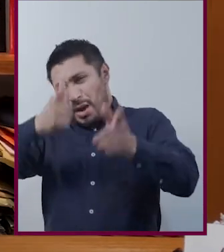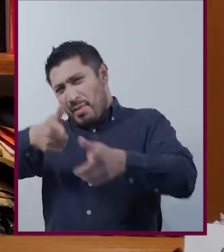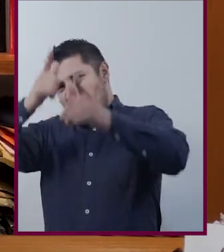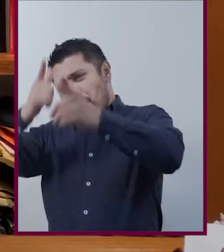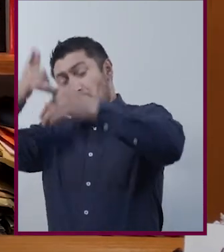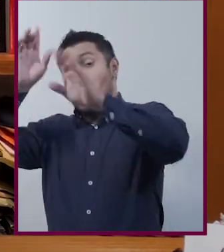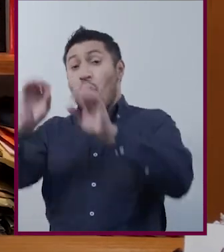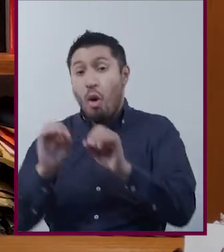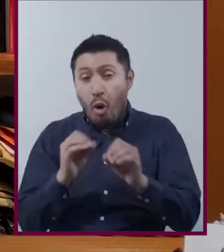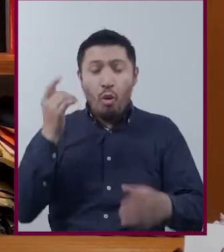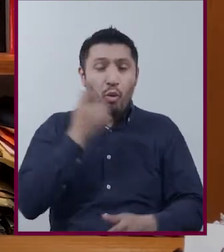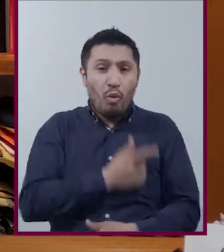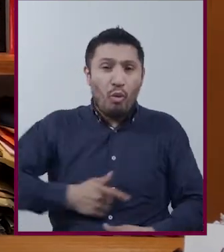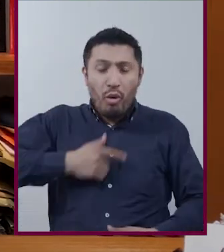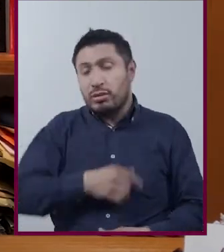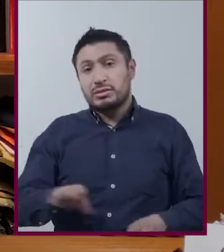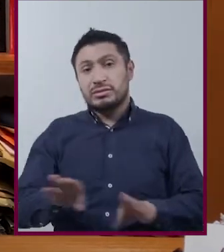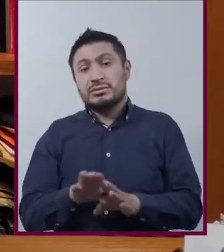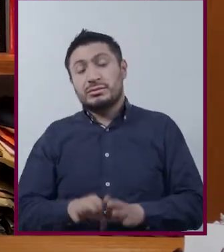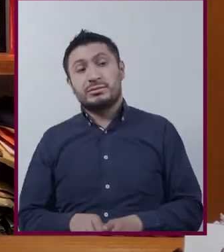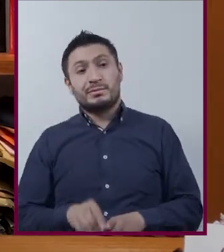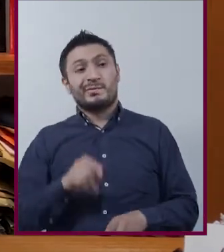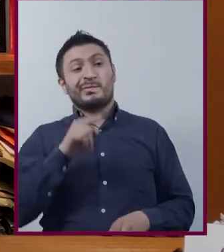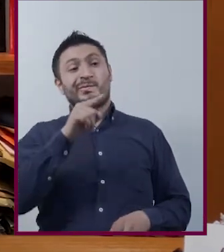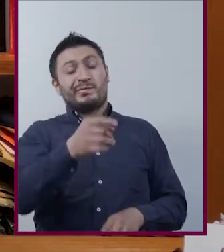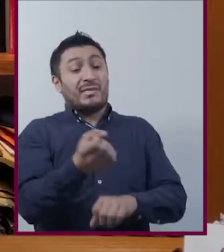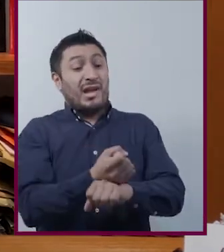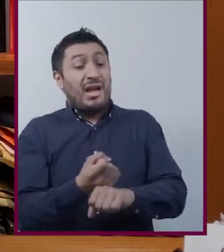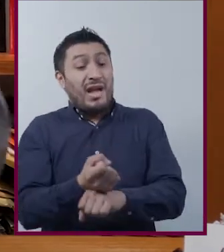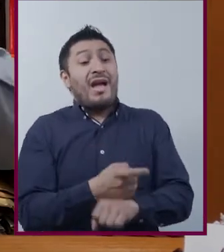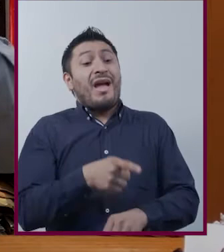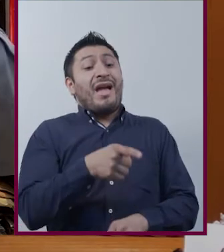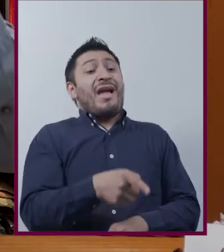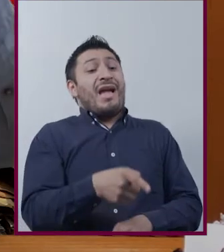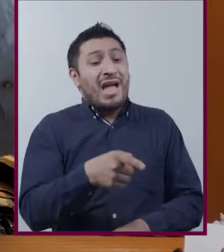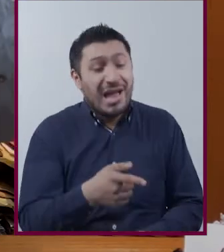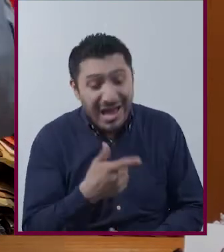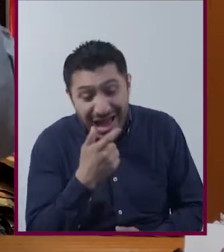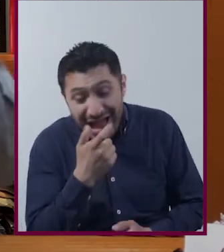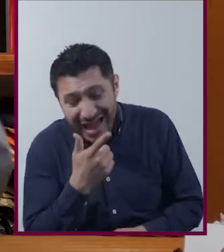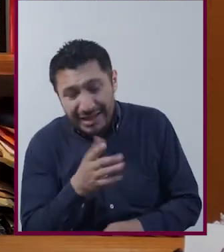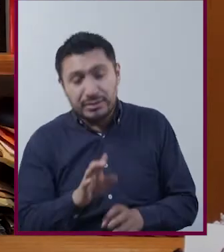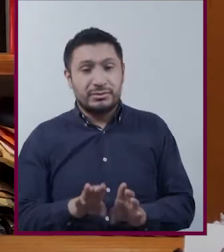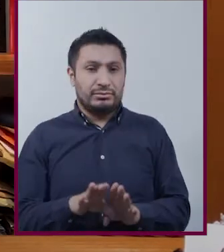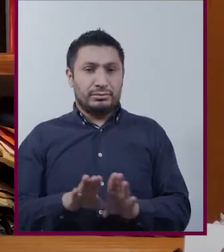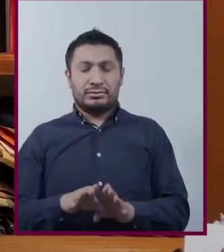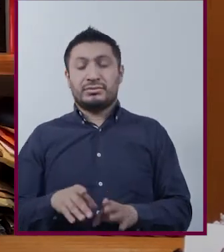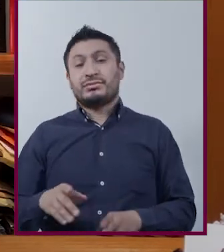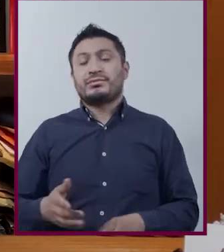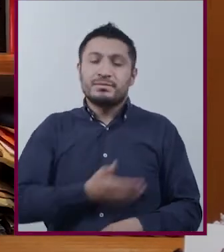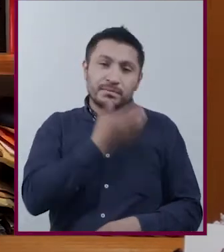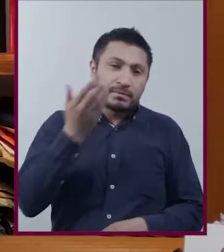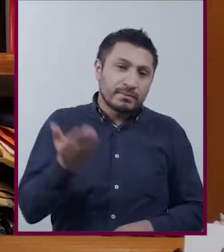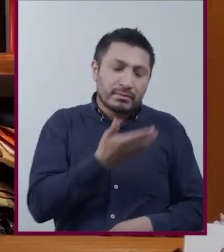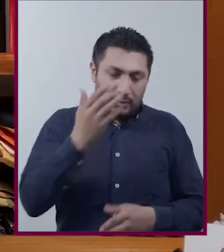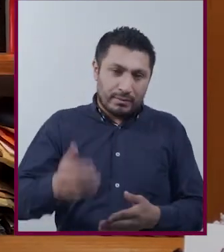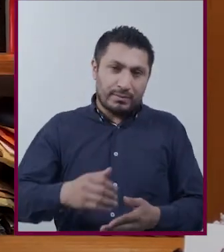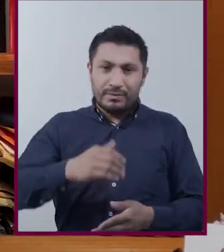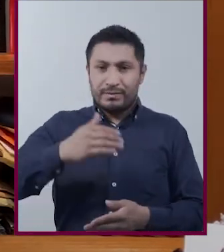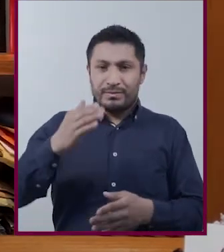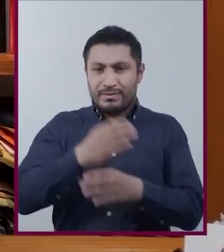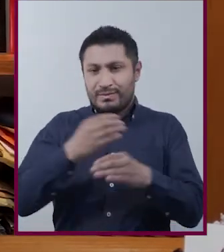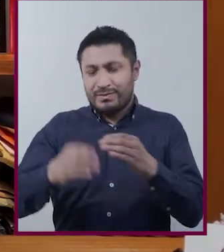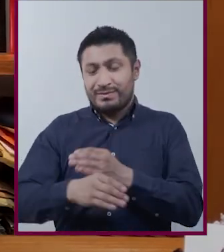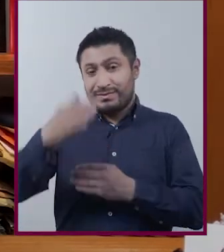divierten señalando un rastro de sangre en la calle. Se han acostumbrado a los signos del horror. Y lo